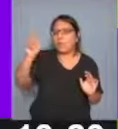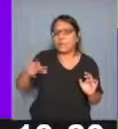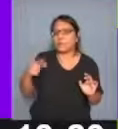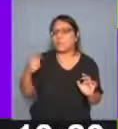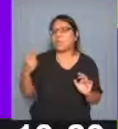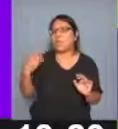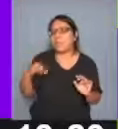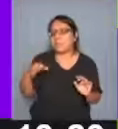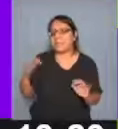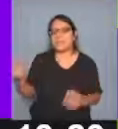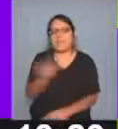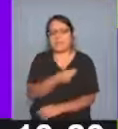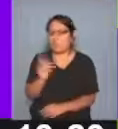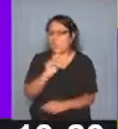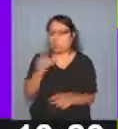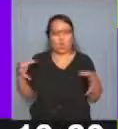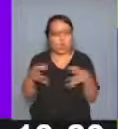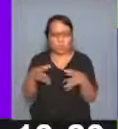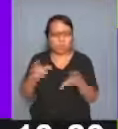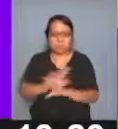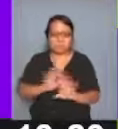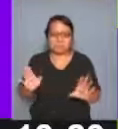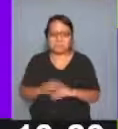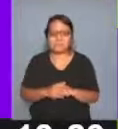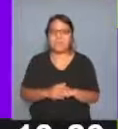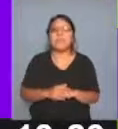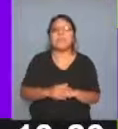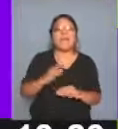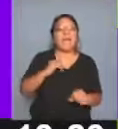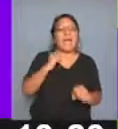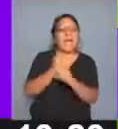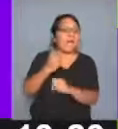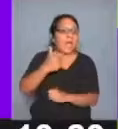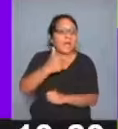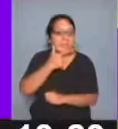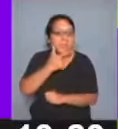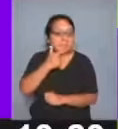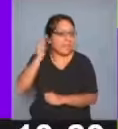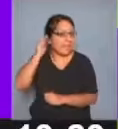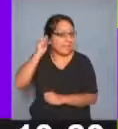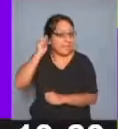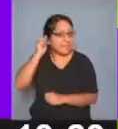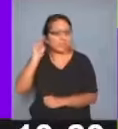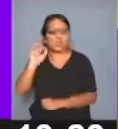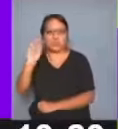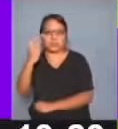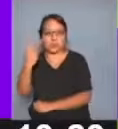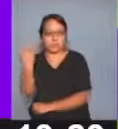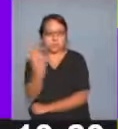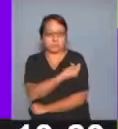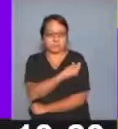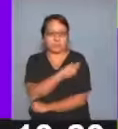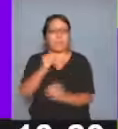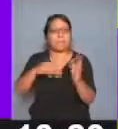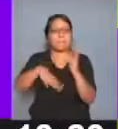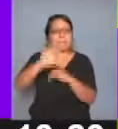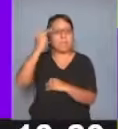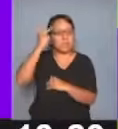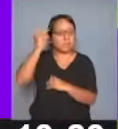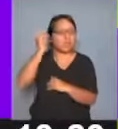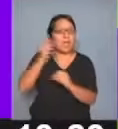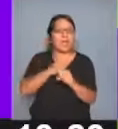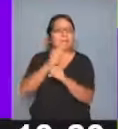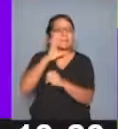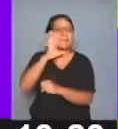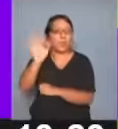con grupos hectáreos, hasta los 17 años son segundo refuerzo, mayores de 18 a